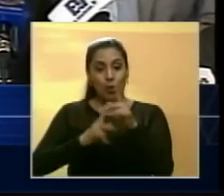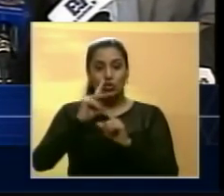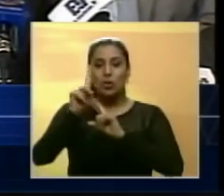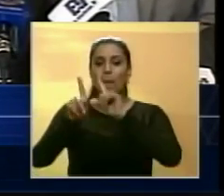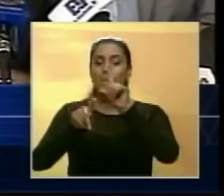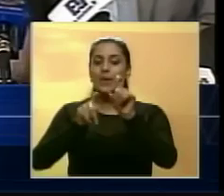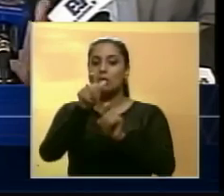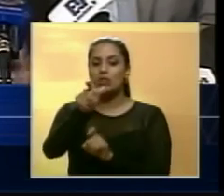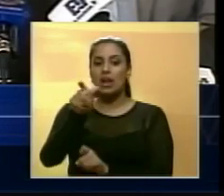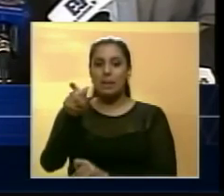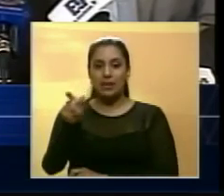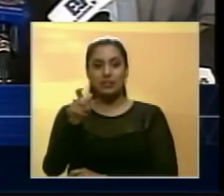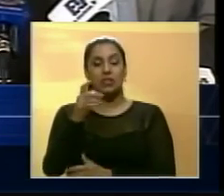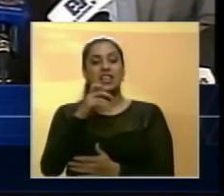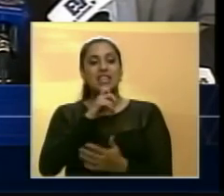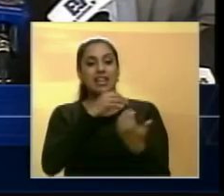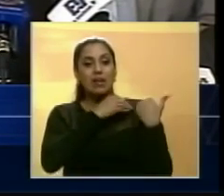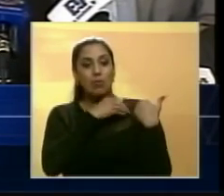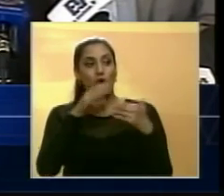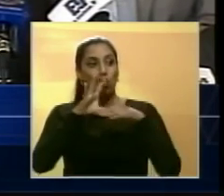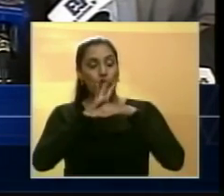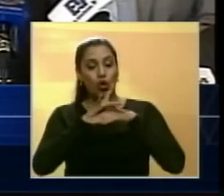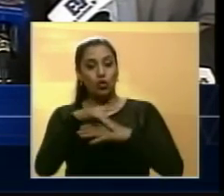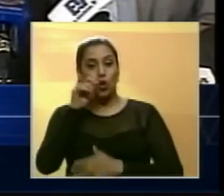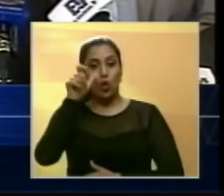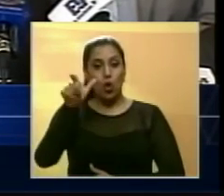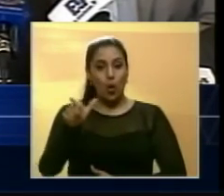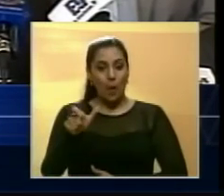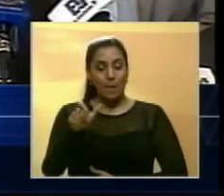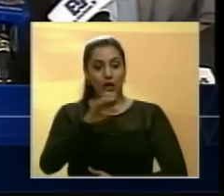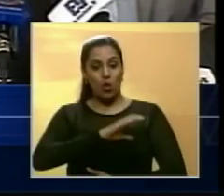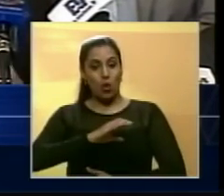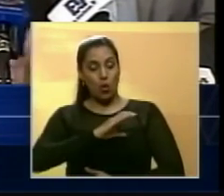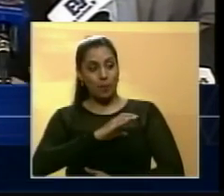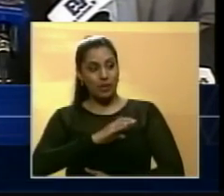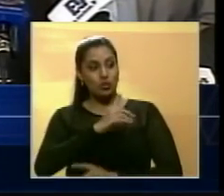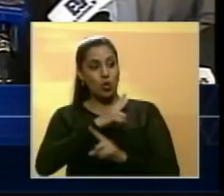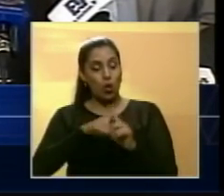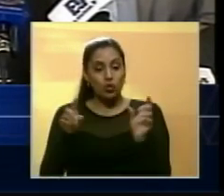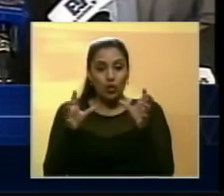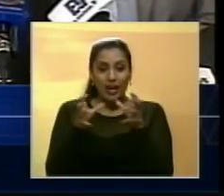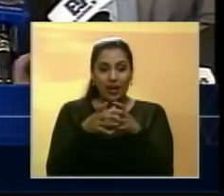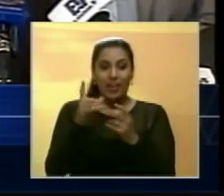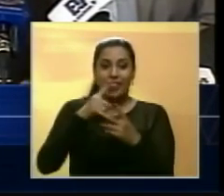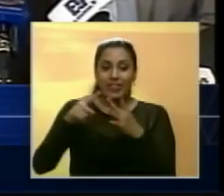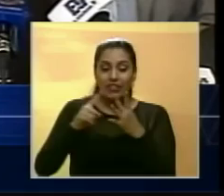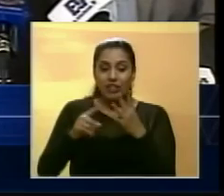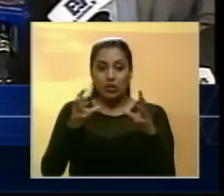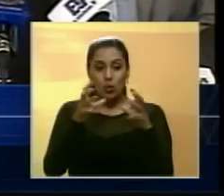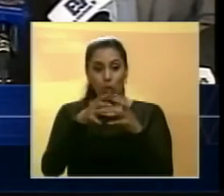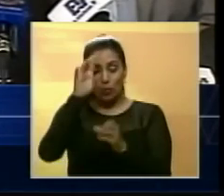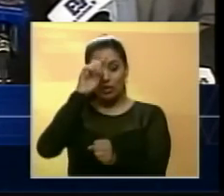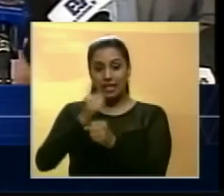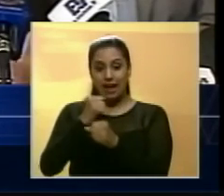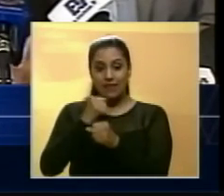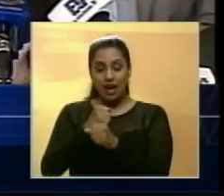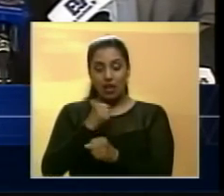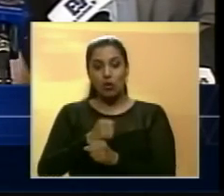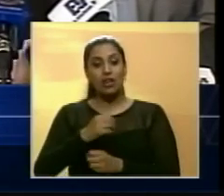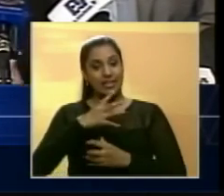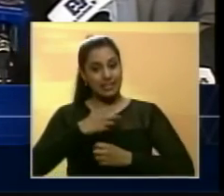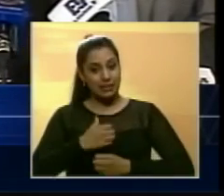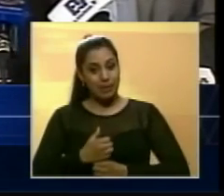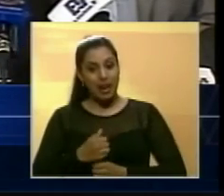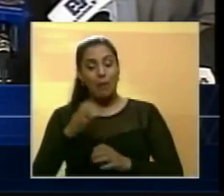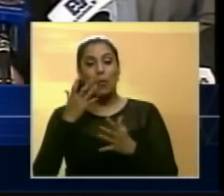consulta público, está presidido por el doctor Omar Barbosa, esa subcomisión, ya se reunió con los distintos gremios y con los trabajadores y esperamos